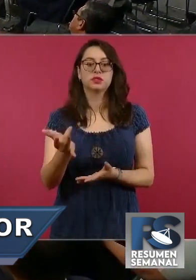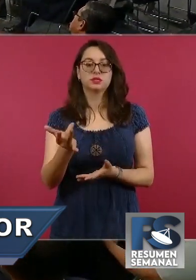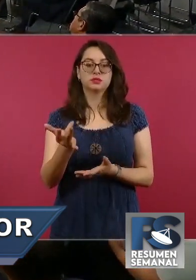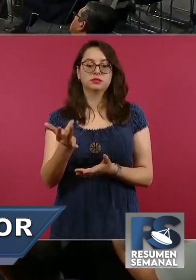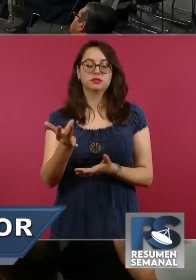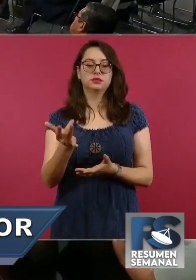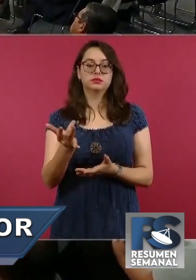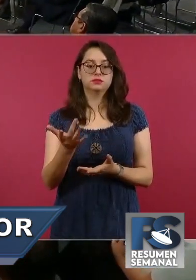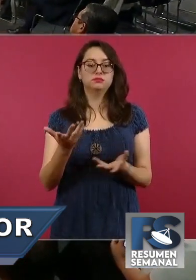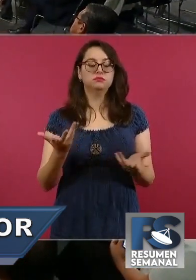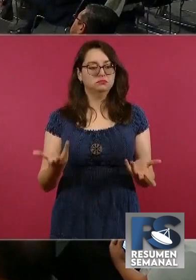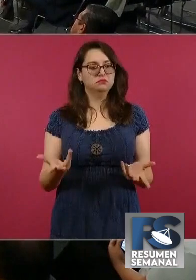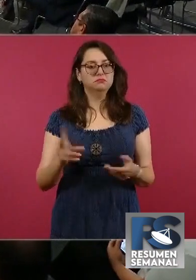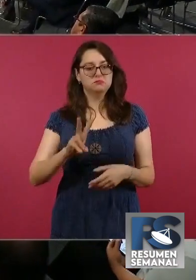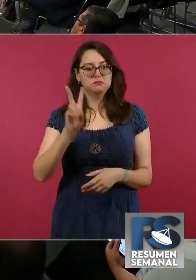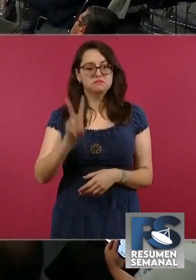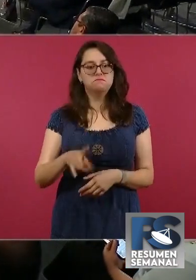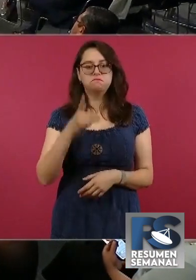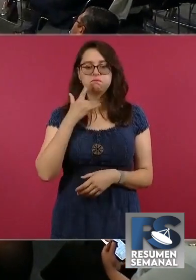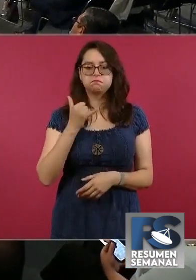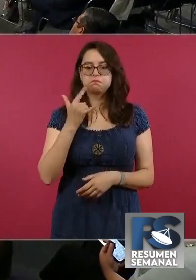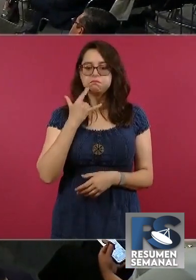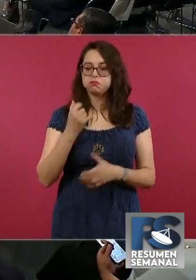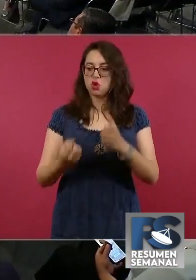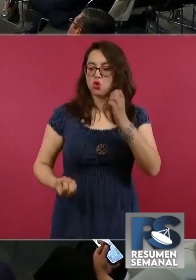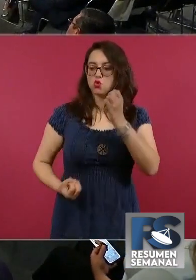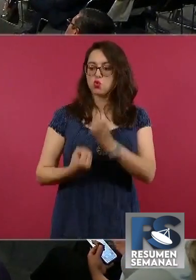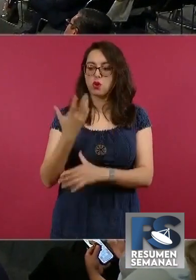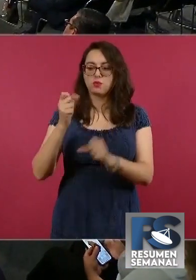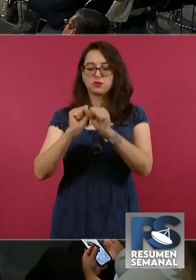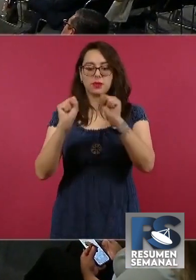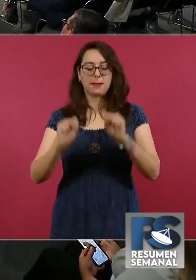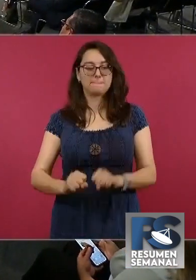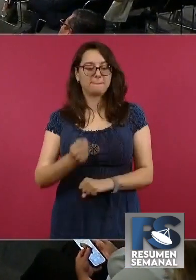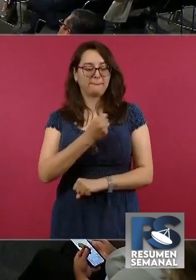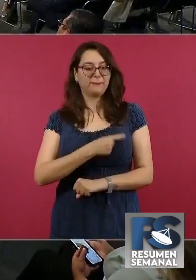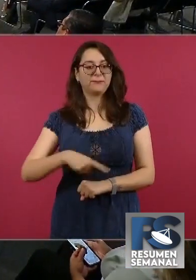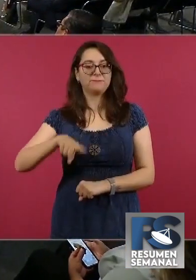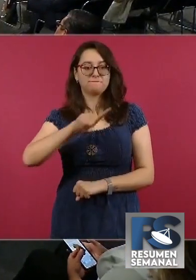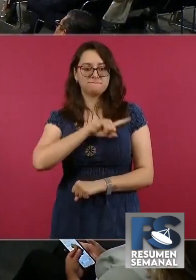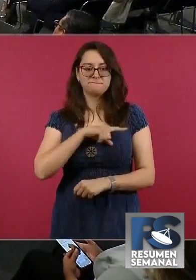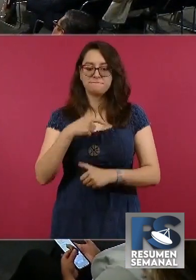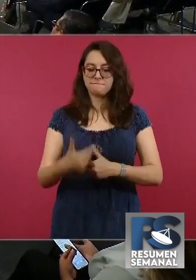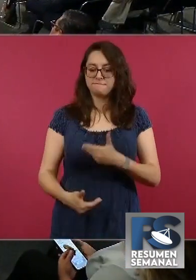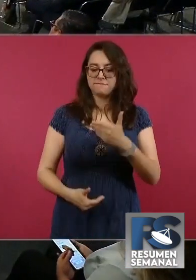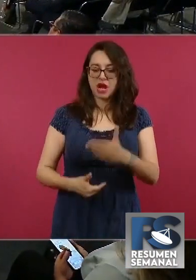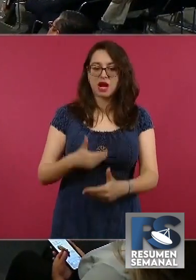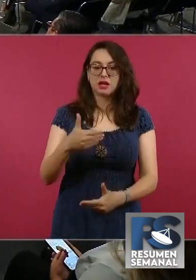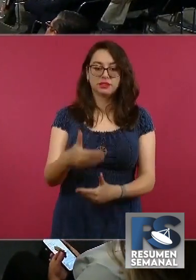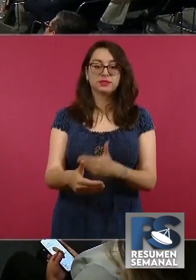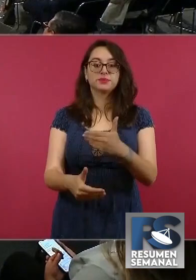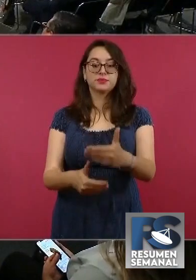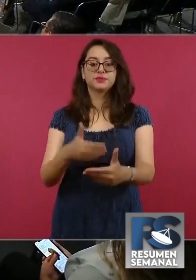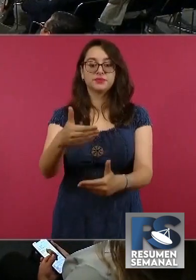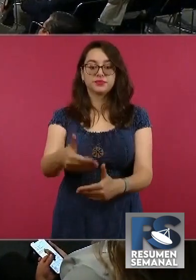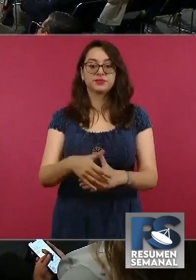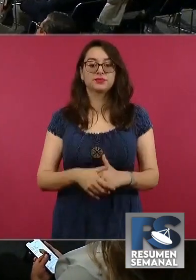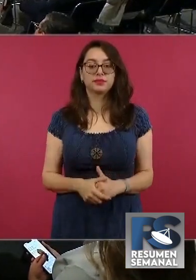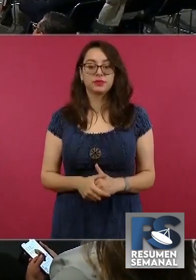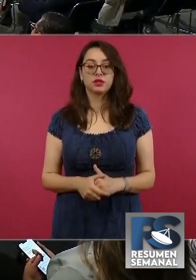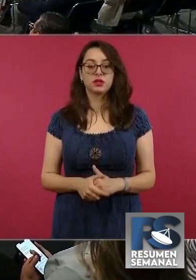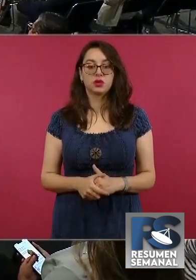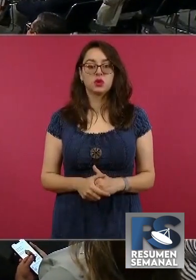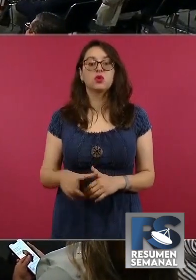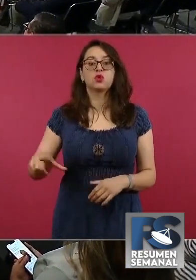está construyendo este sistema de salud pública de manera muy especial a